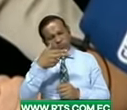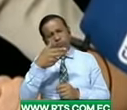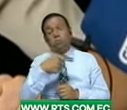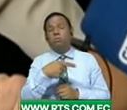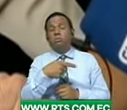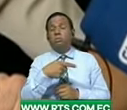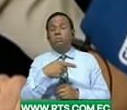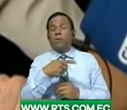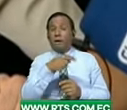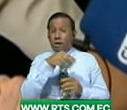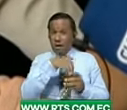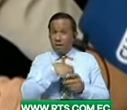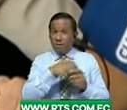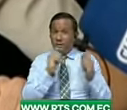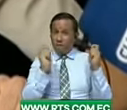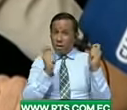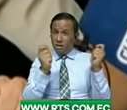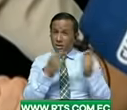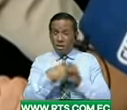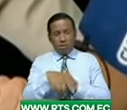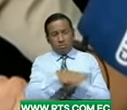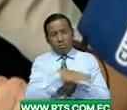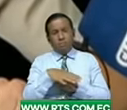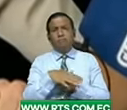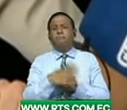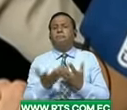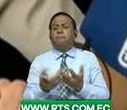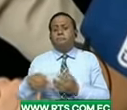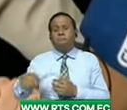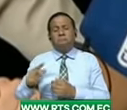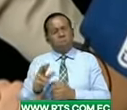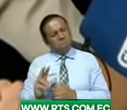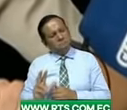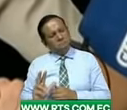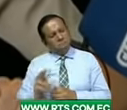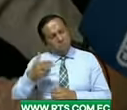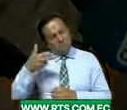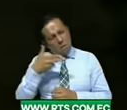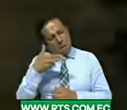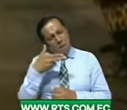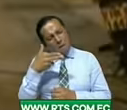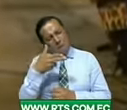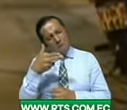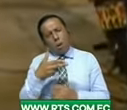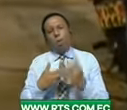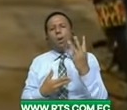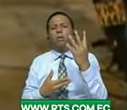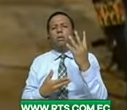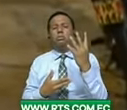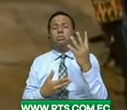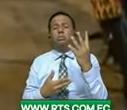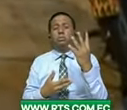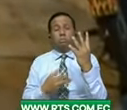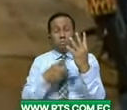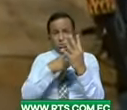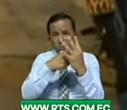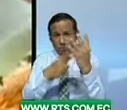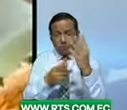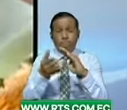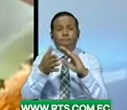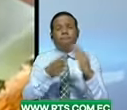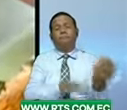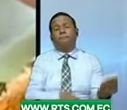habido una fiesta en el sector. Y lamentablemente impactando esos disparos a 4 personas. Producto de la balacera, 4 hombres